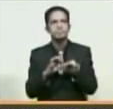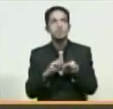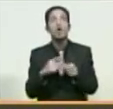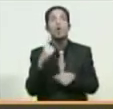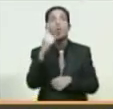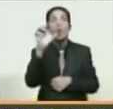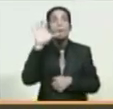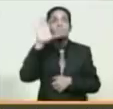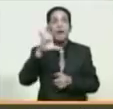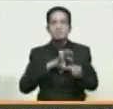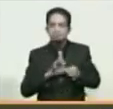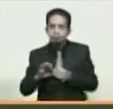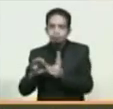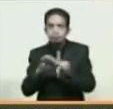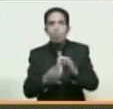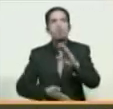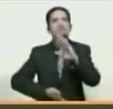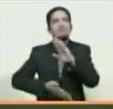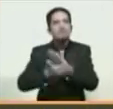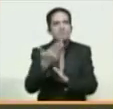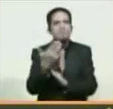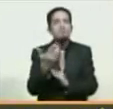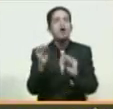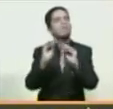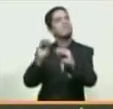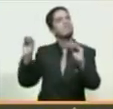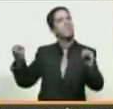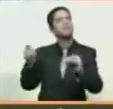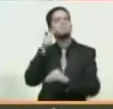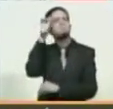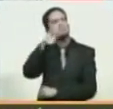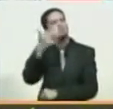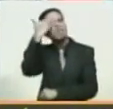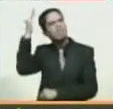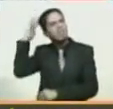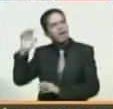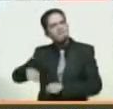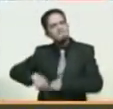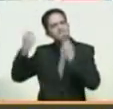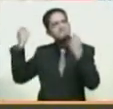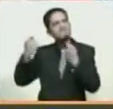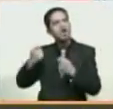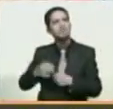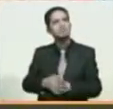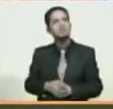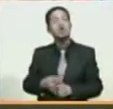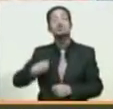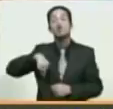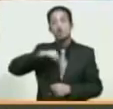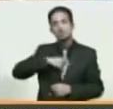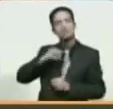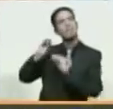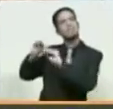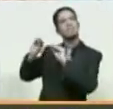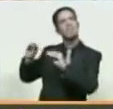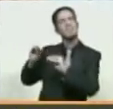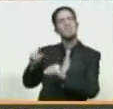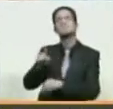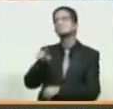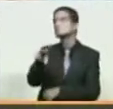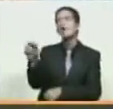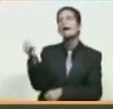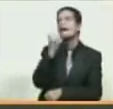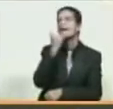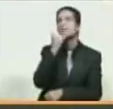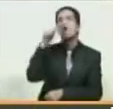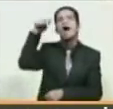país salimos a decirle a los fascistas, a los violentos, salimos a decirle, no te equivoques, que